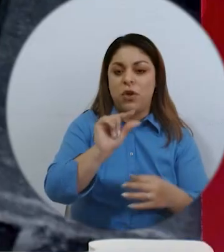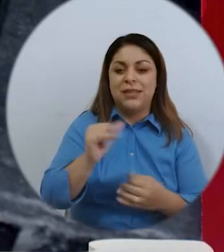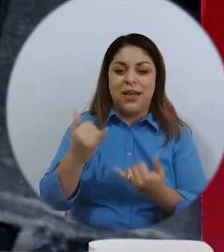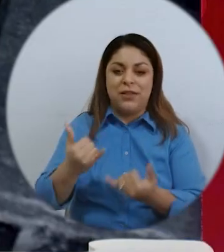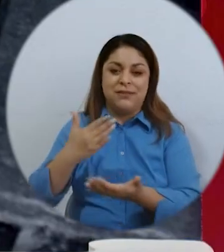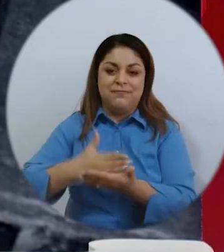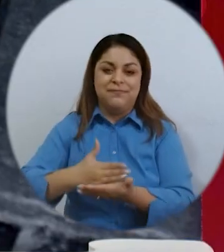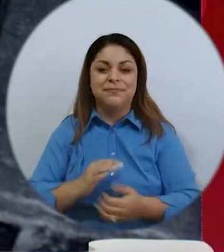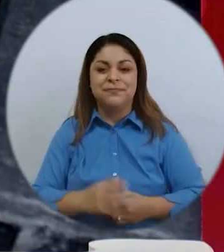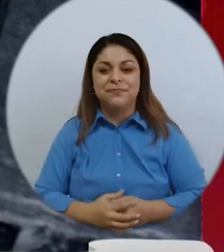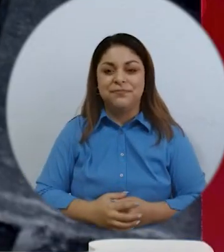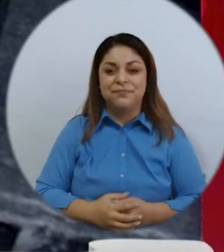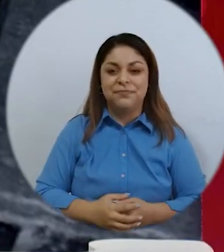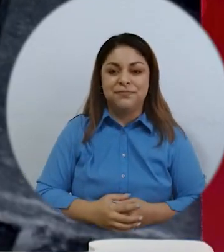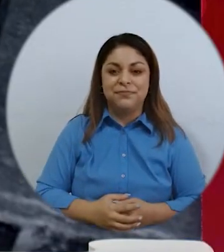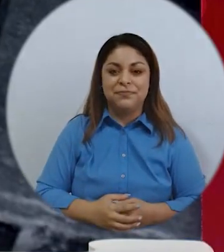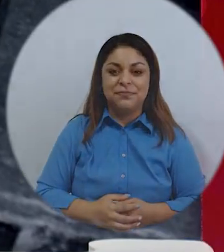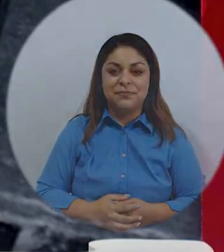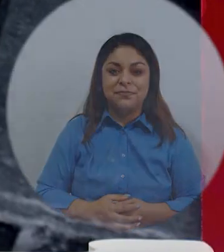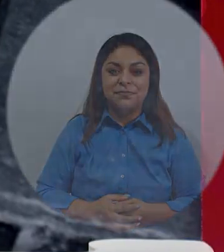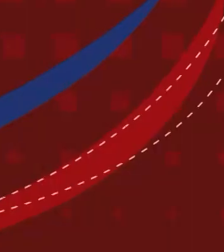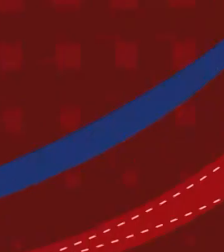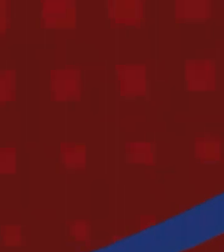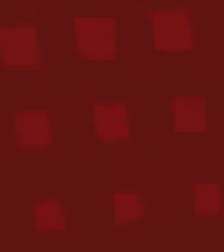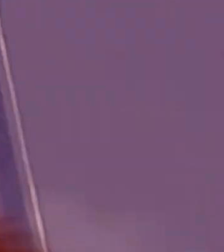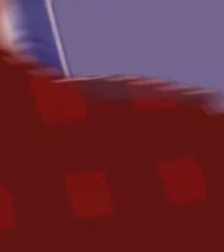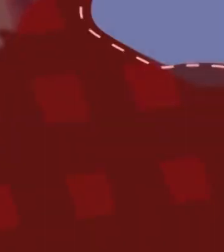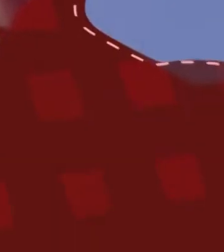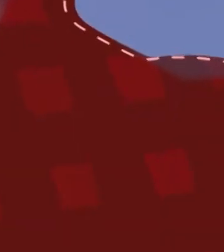vamos a hablar en el siguiente bloque. Quédese con una mirada, ya volvemos.